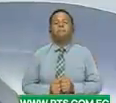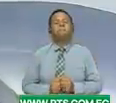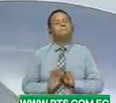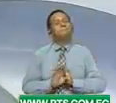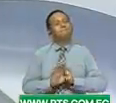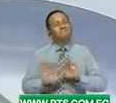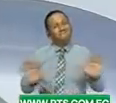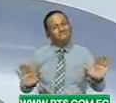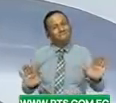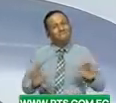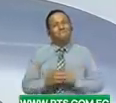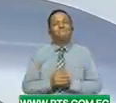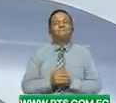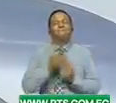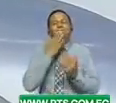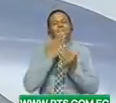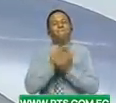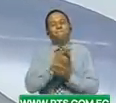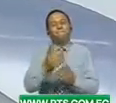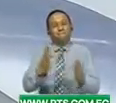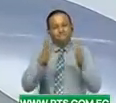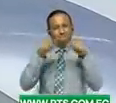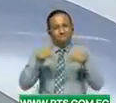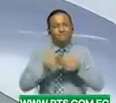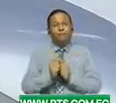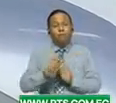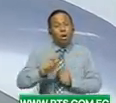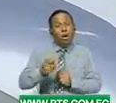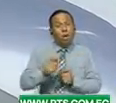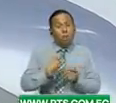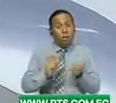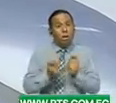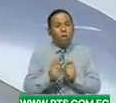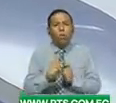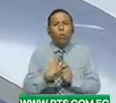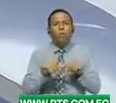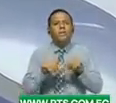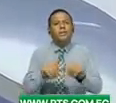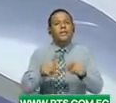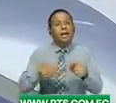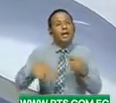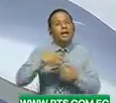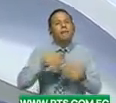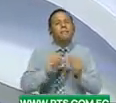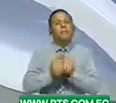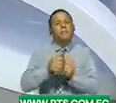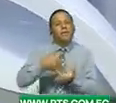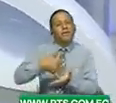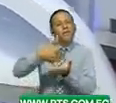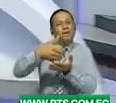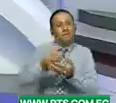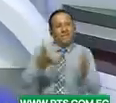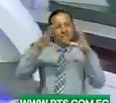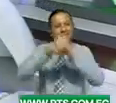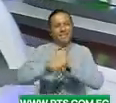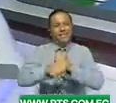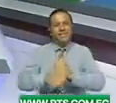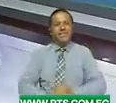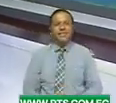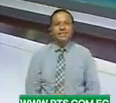Así finalizamos, amigos. Gracias por su amable sintonía. No cambien de canal. Enseguida Copa. Buenas noches.